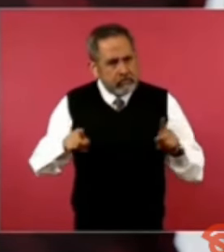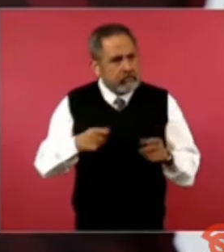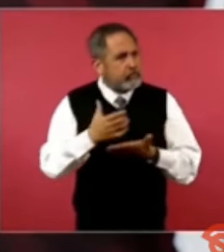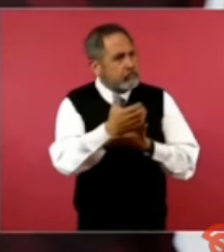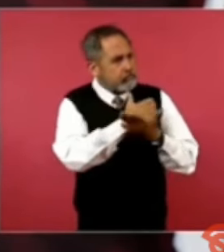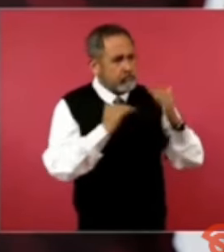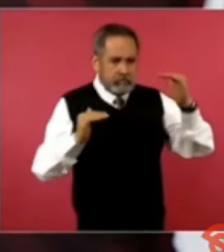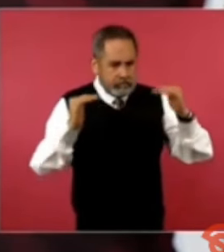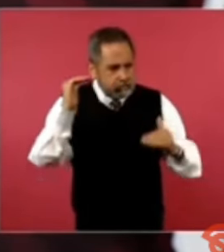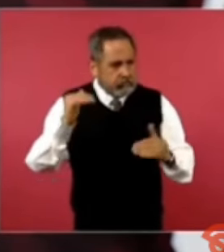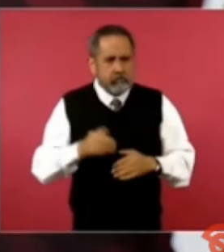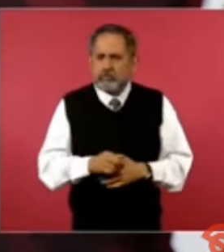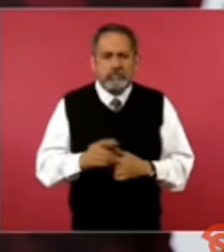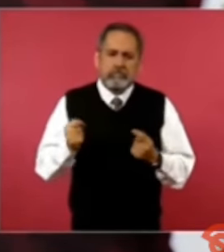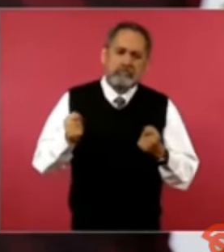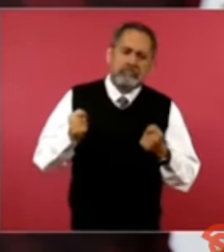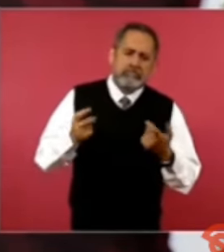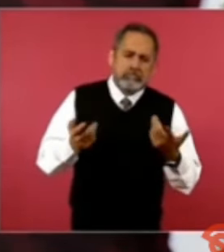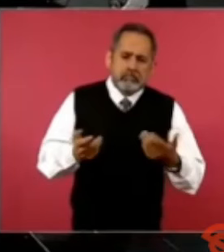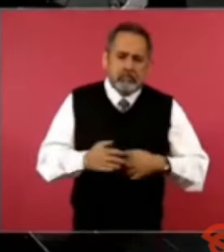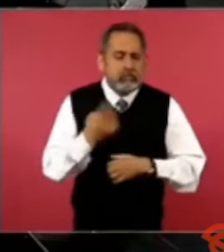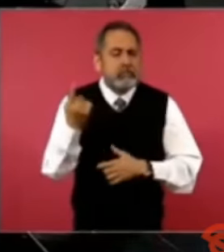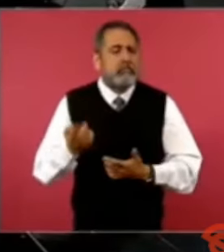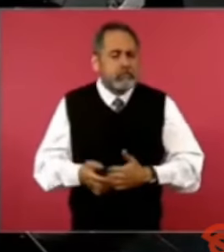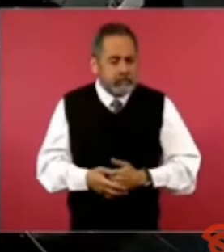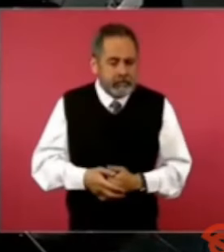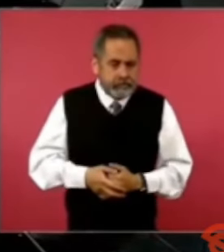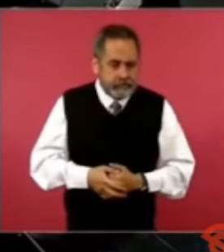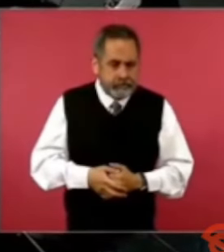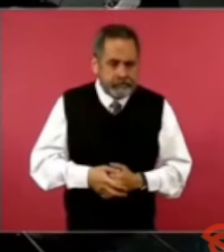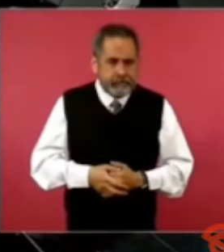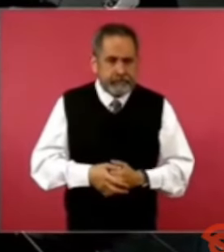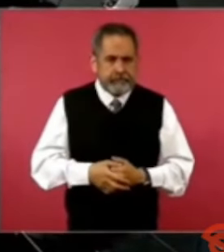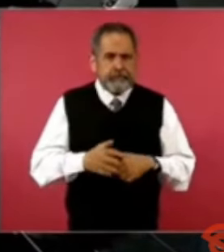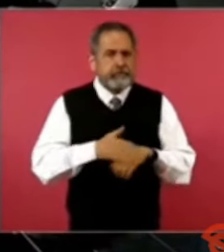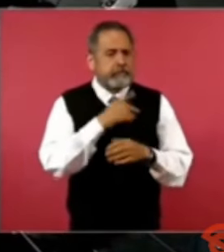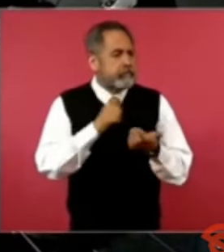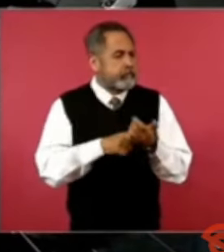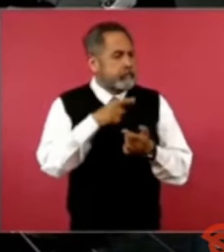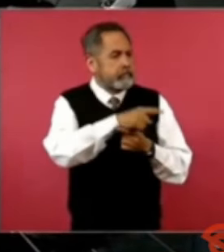contrario o por qué tienen